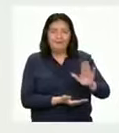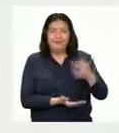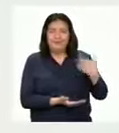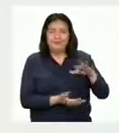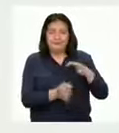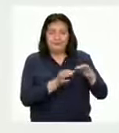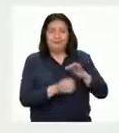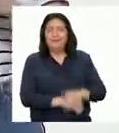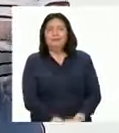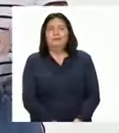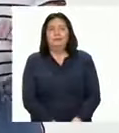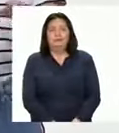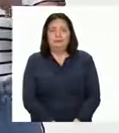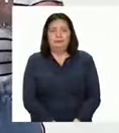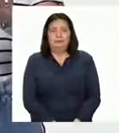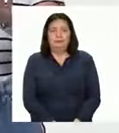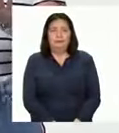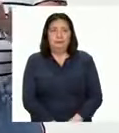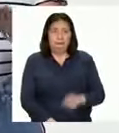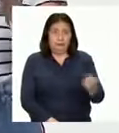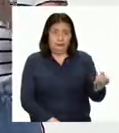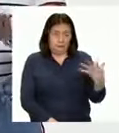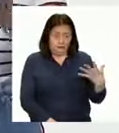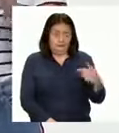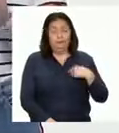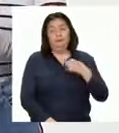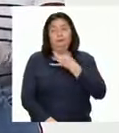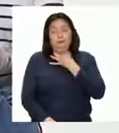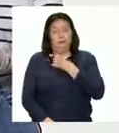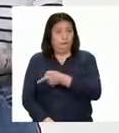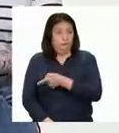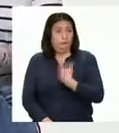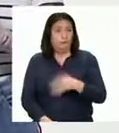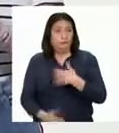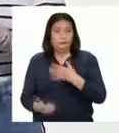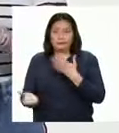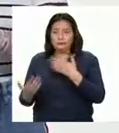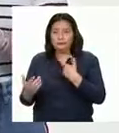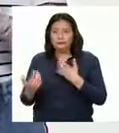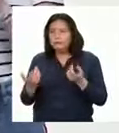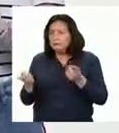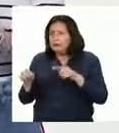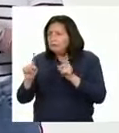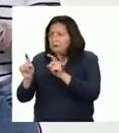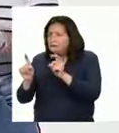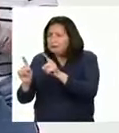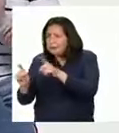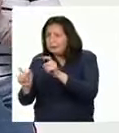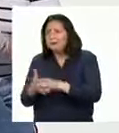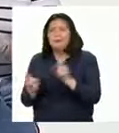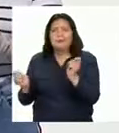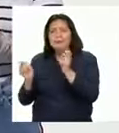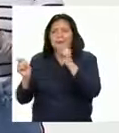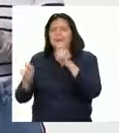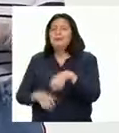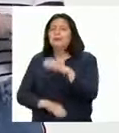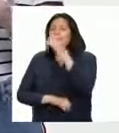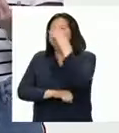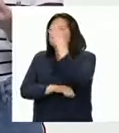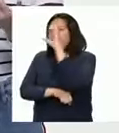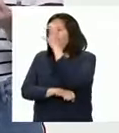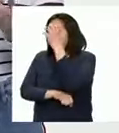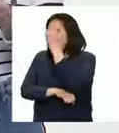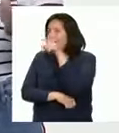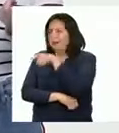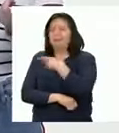acaba de explicarnos. Ella dice: mi abuelito habla bastante cuando le preguntas por las fiestas de San Juan en Moyobamba.